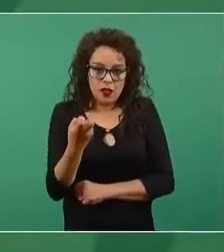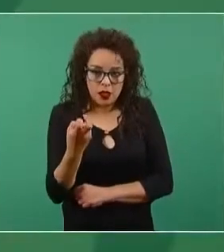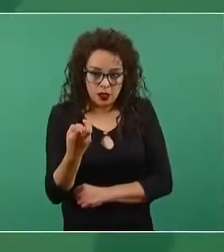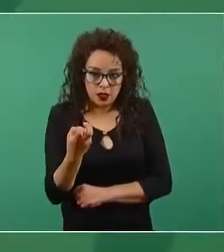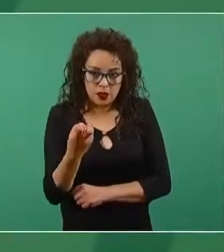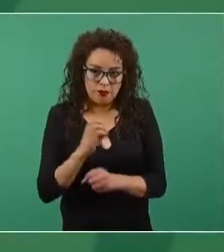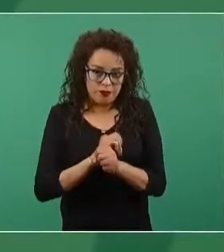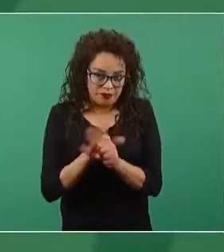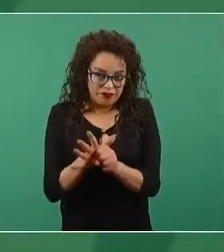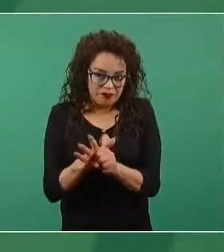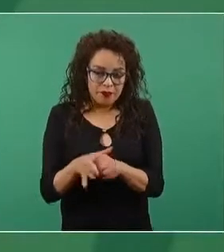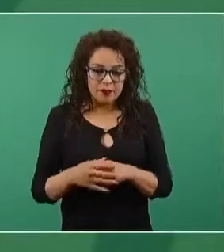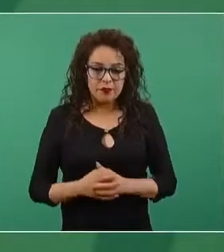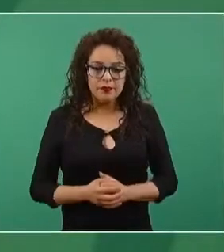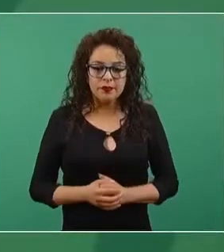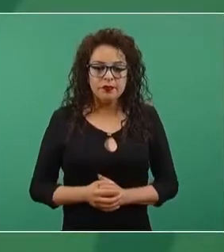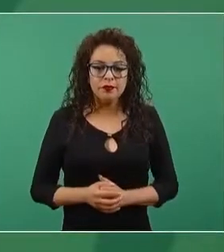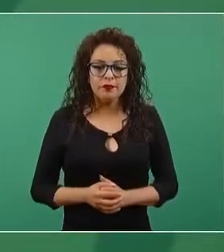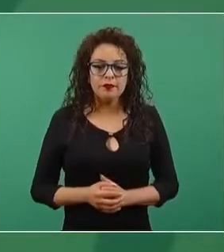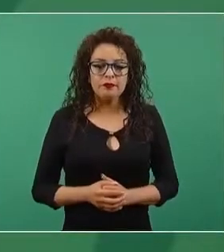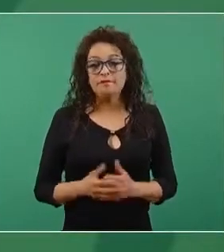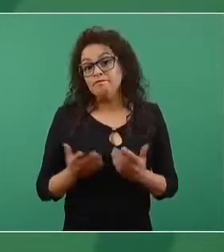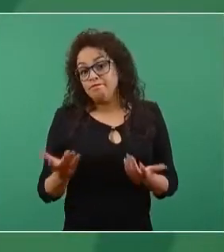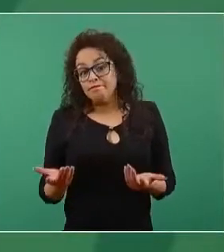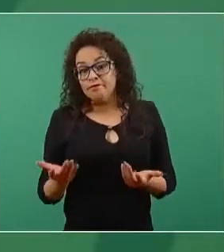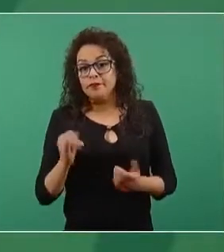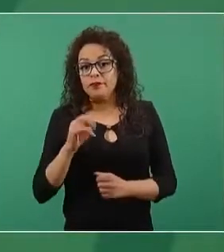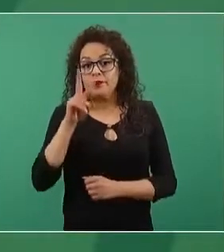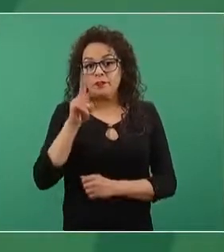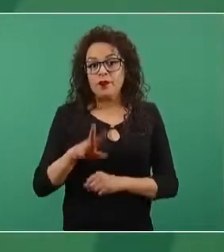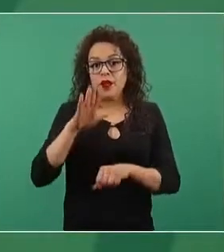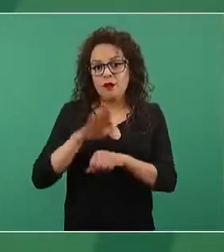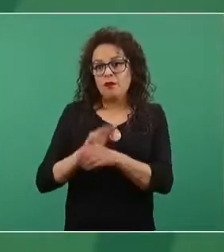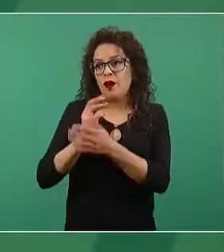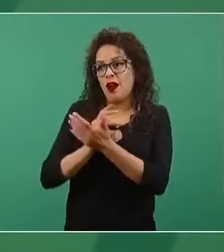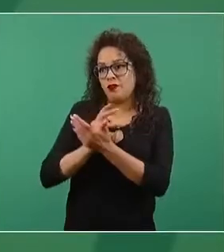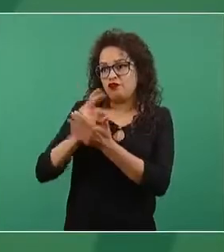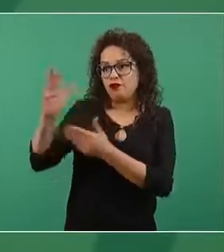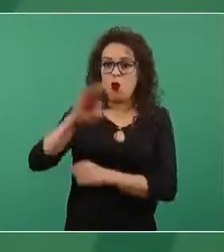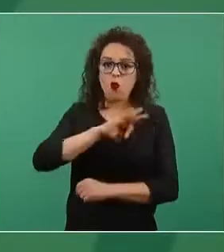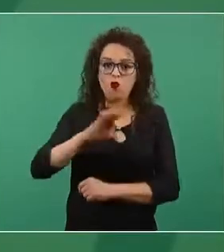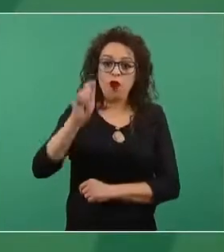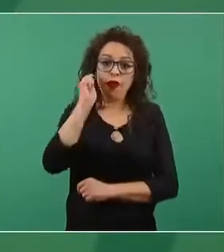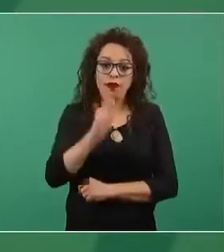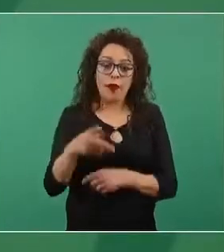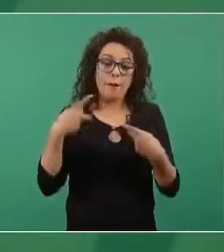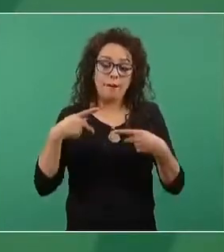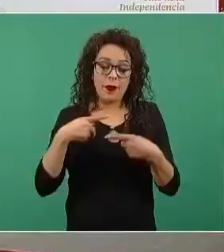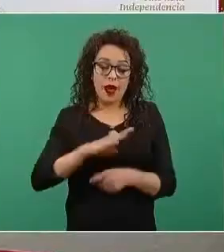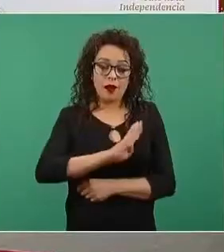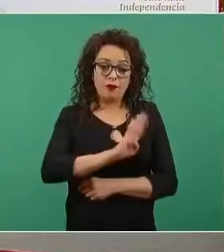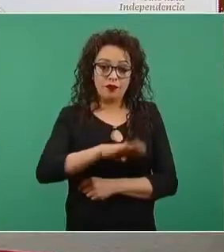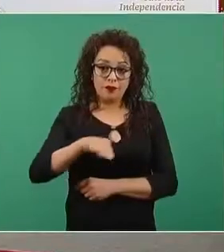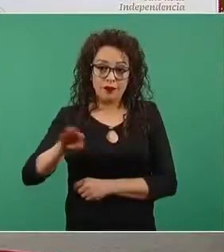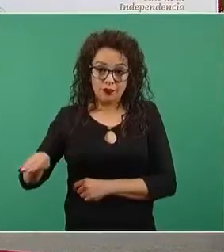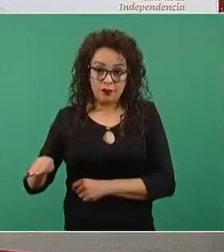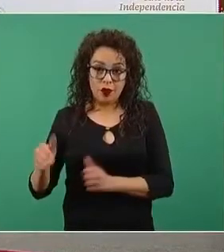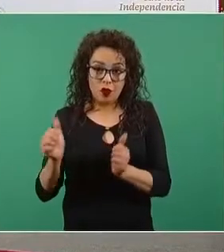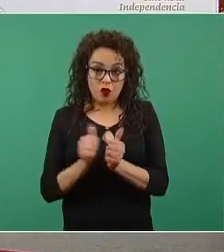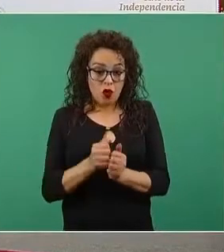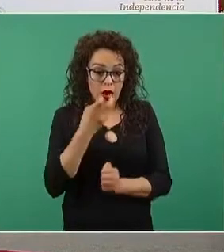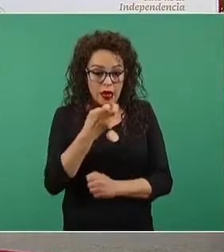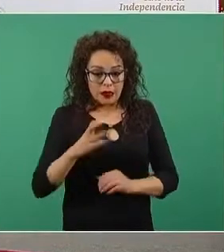que pues tenemos una letalidad mayor, ¿no?, en personas con estas características que enferman